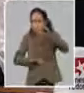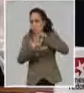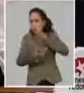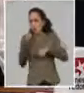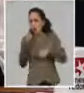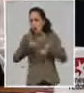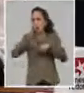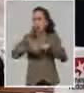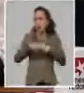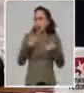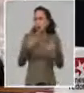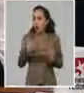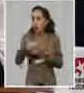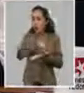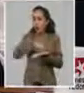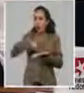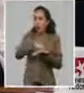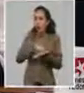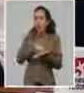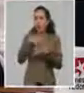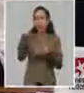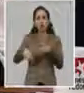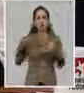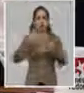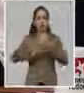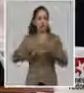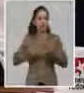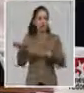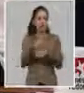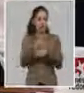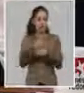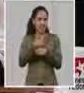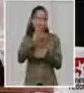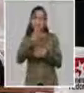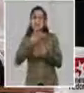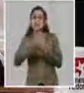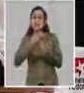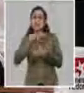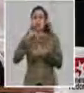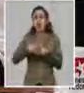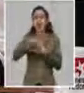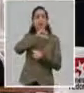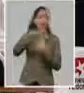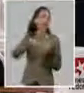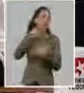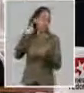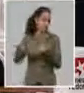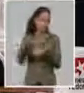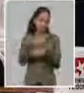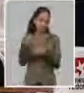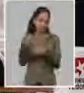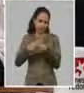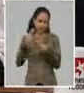comercio, la red de CIME, la red de tiendas Caribe, la red de unidades de la gastronomía, y que eso permita tener un diseño